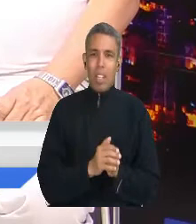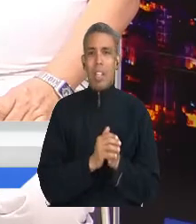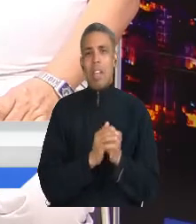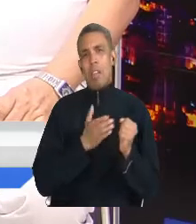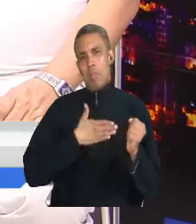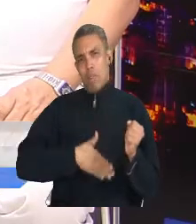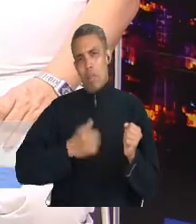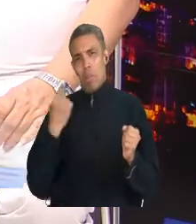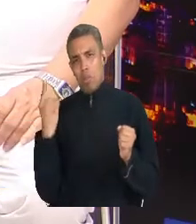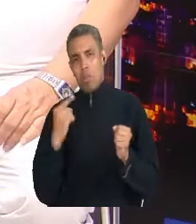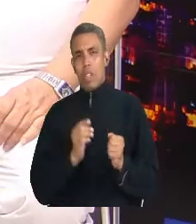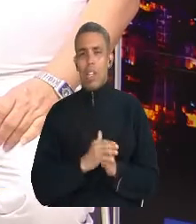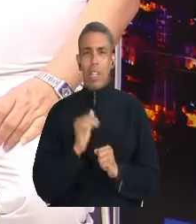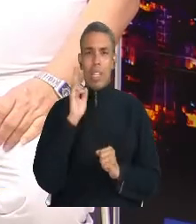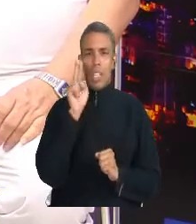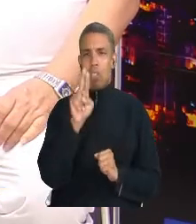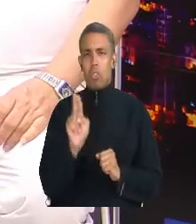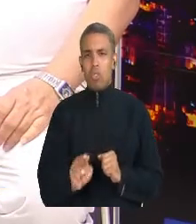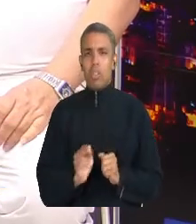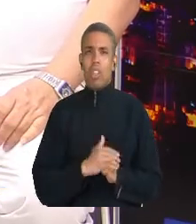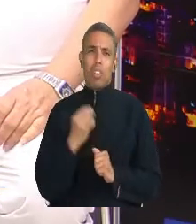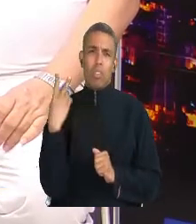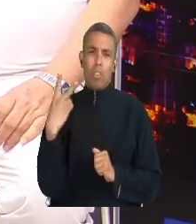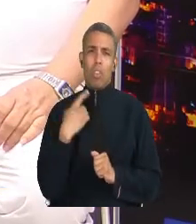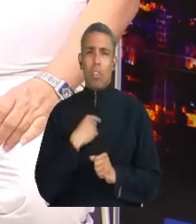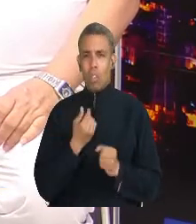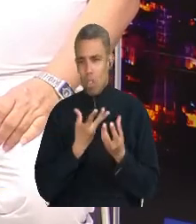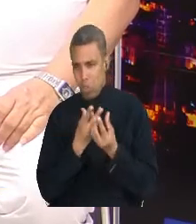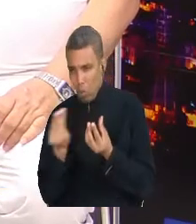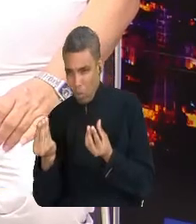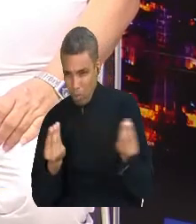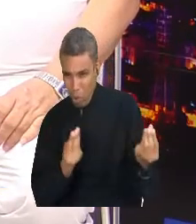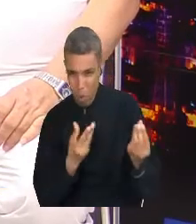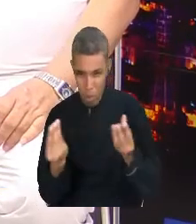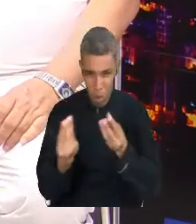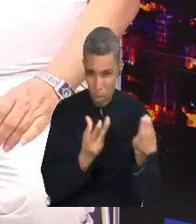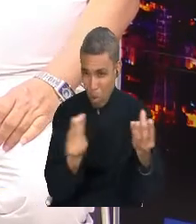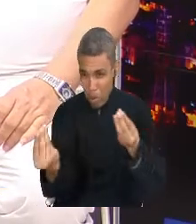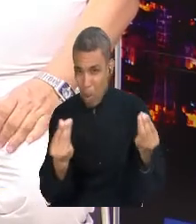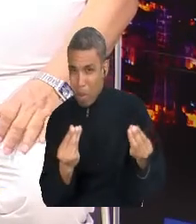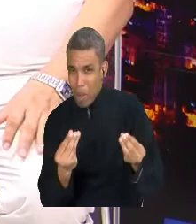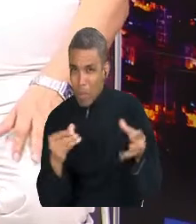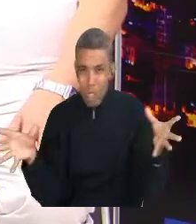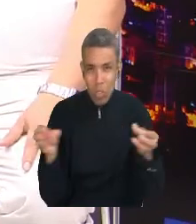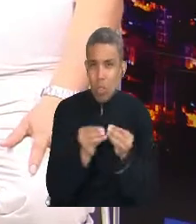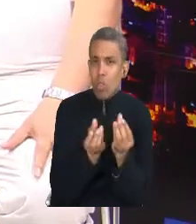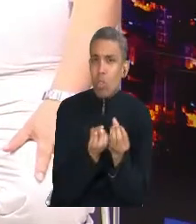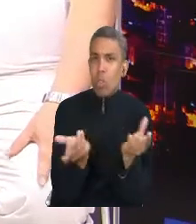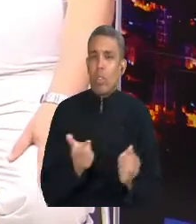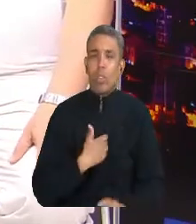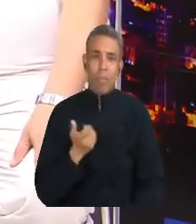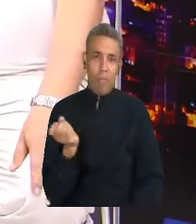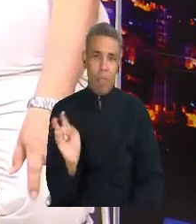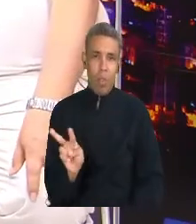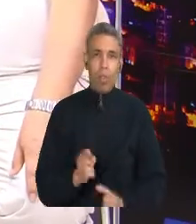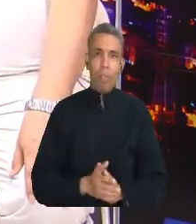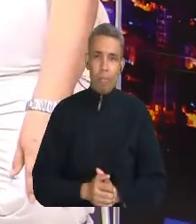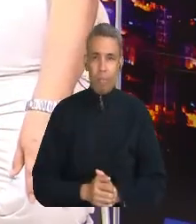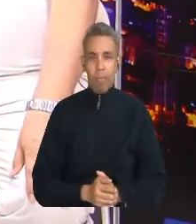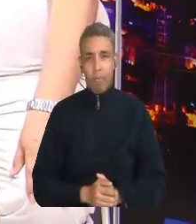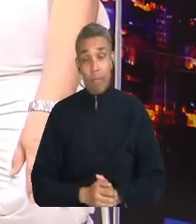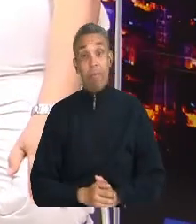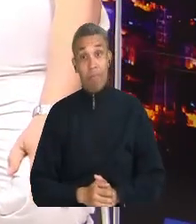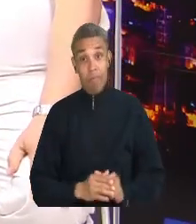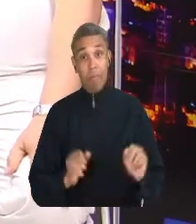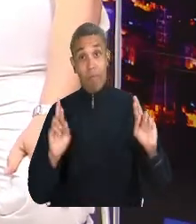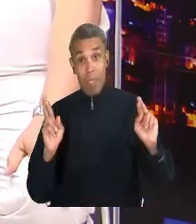Córdoba dos. Bueno, para un total de. De 12 bandas van a estar presentes en el festival. Muy bien, éxitos. Sabemos que es una empresa